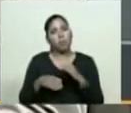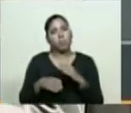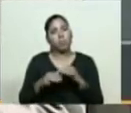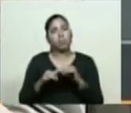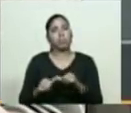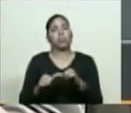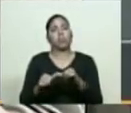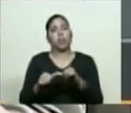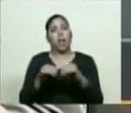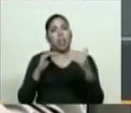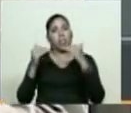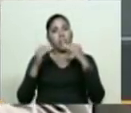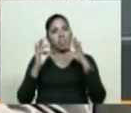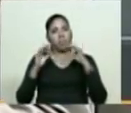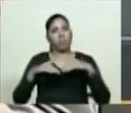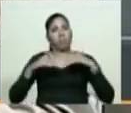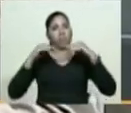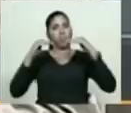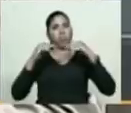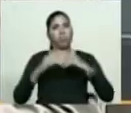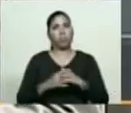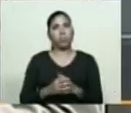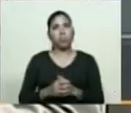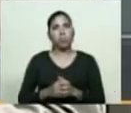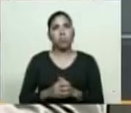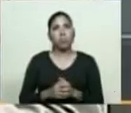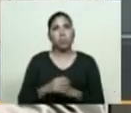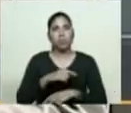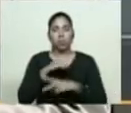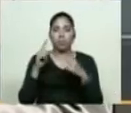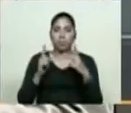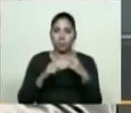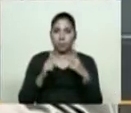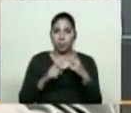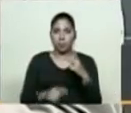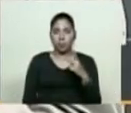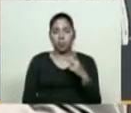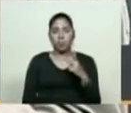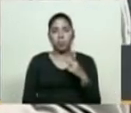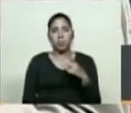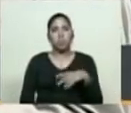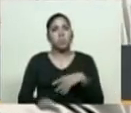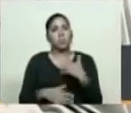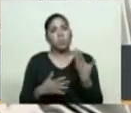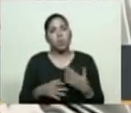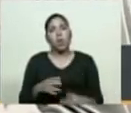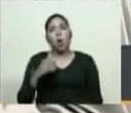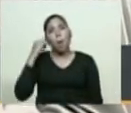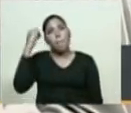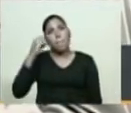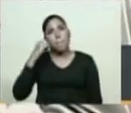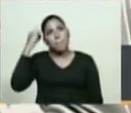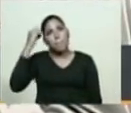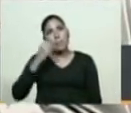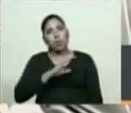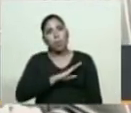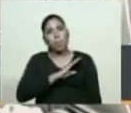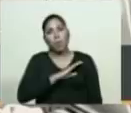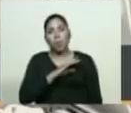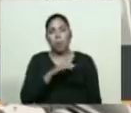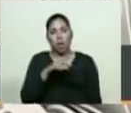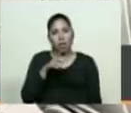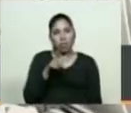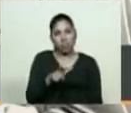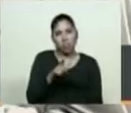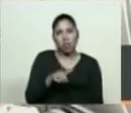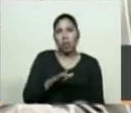lado. Y por el otro lado, una pregunta más de tema internacional, ¿cuál es la opinión del partido con este contrapunto que se ha generado con el gobierno de